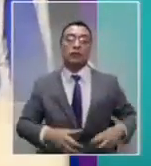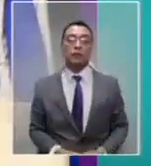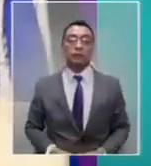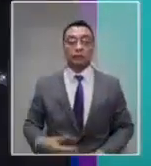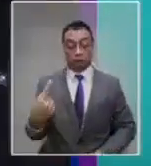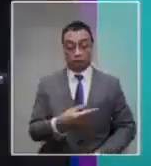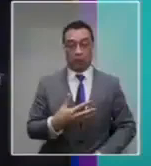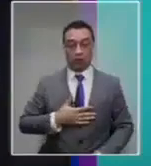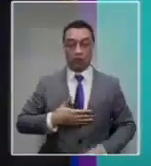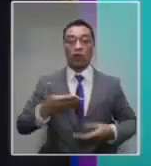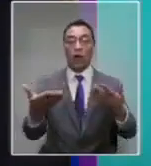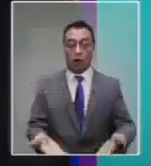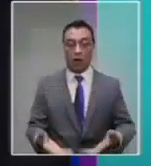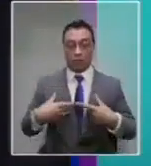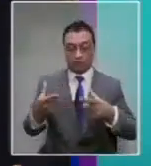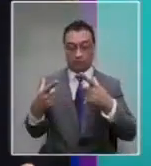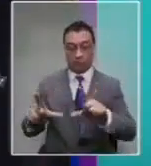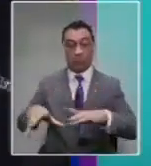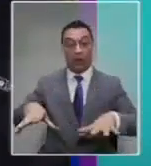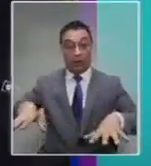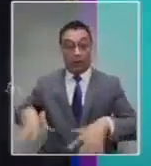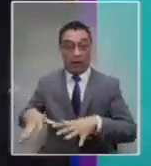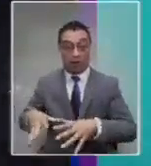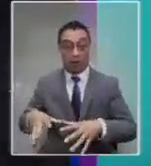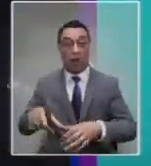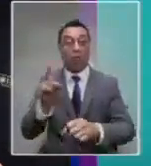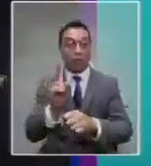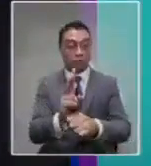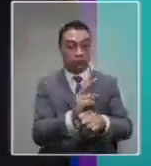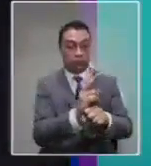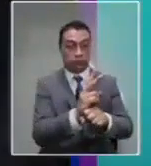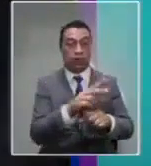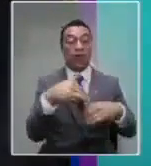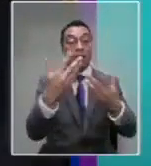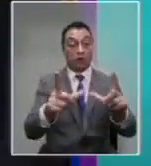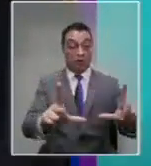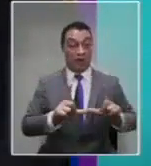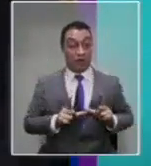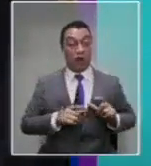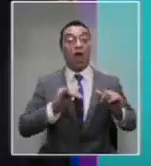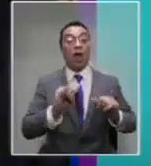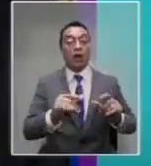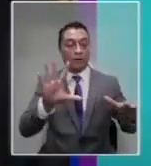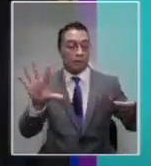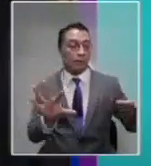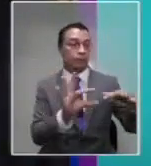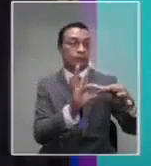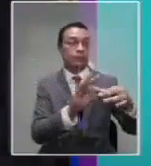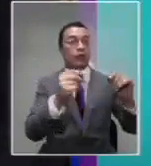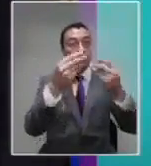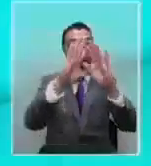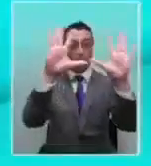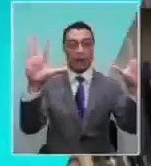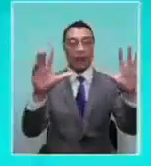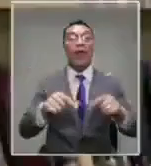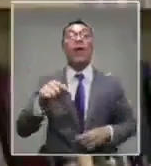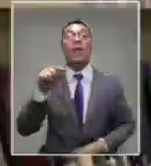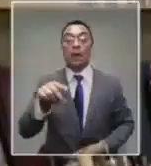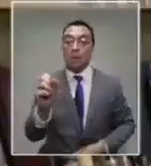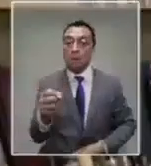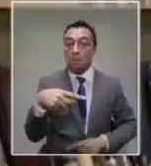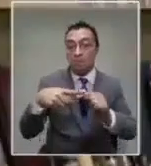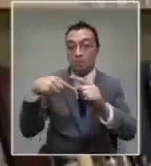investigación? Nosotros en este momento estamos acreditados en gestión, en docencia de pregrado y en vinculación con el medio. Nuestro nuevo